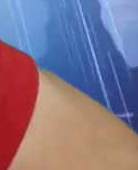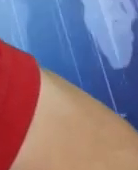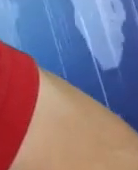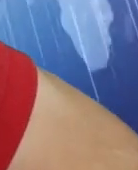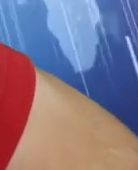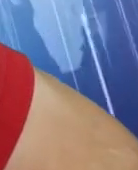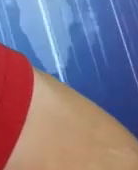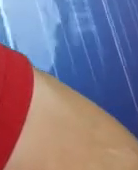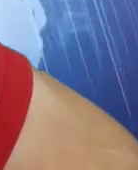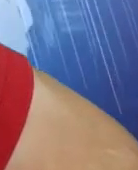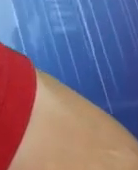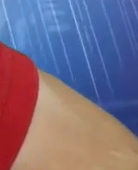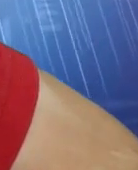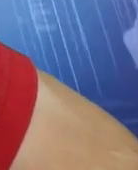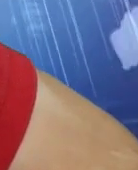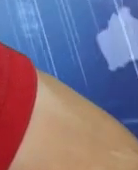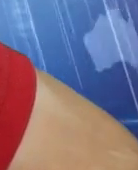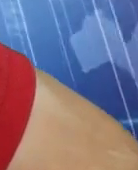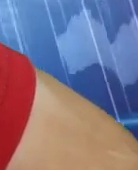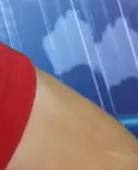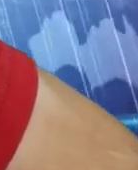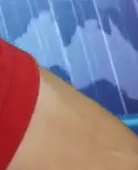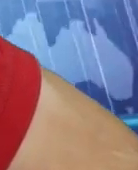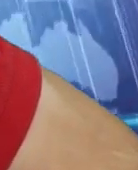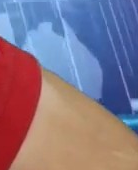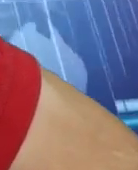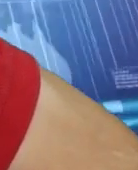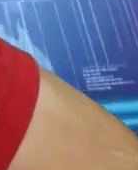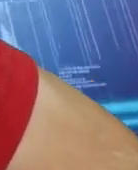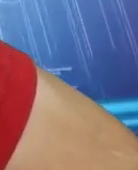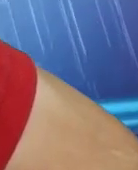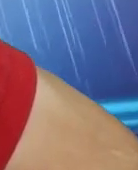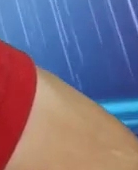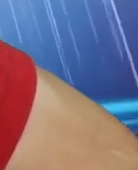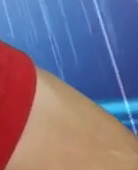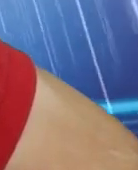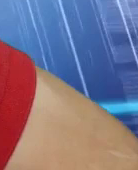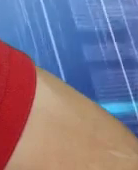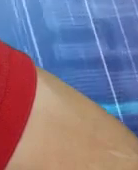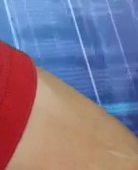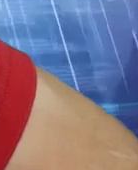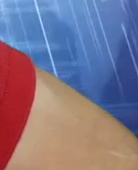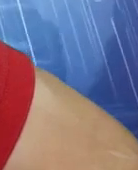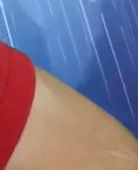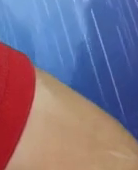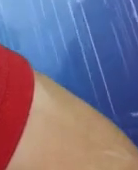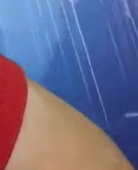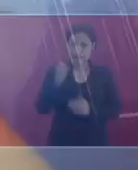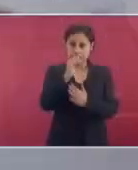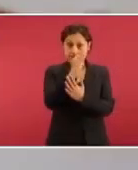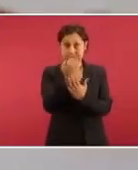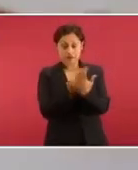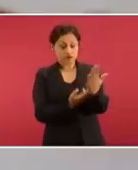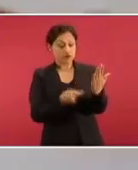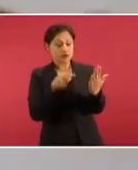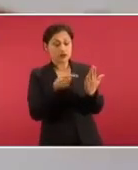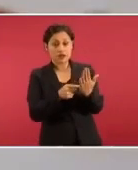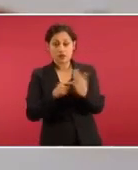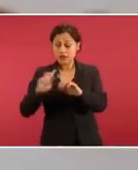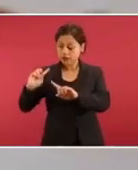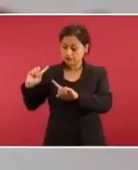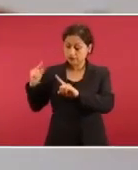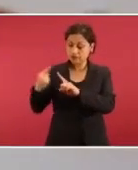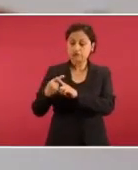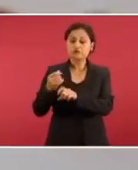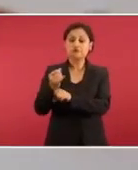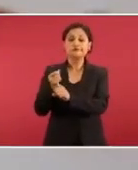del helicóptero en donde se murieron los morenos baile dos tornillos sueltos fueron la causa vamos a escuchar lo del accidente del